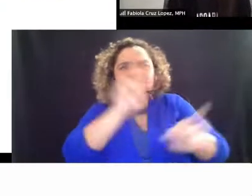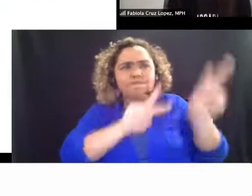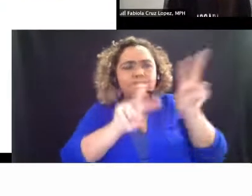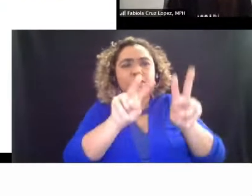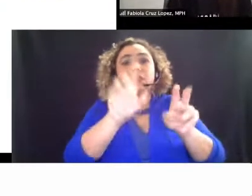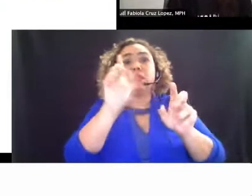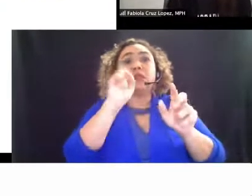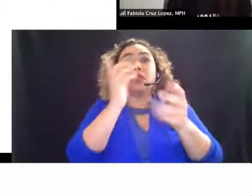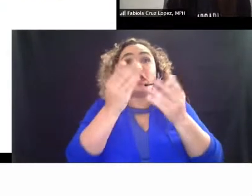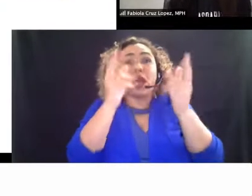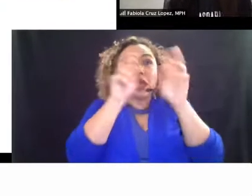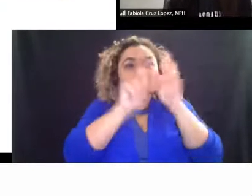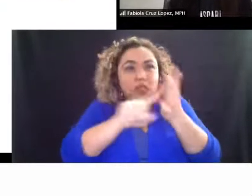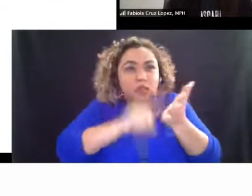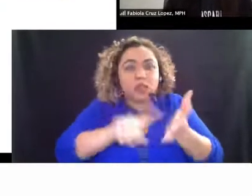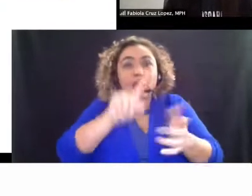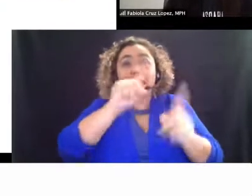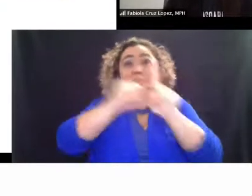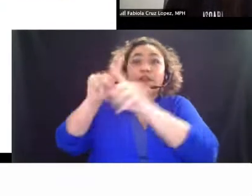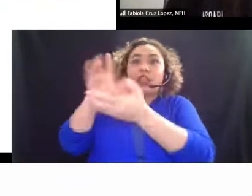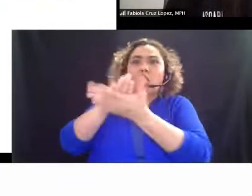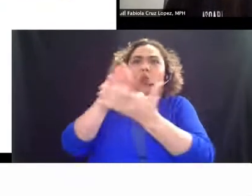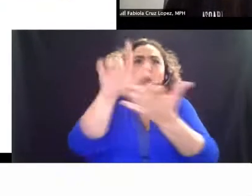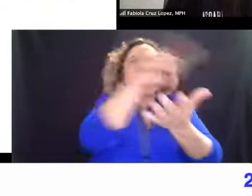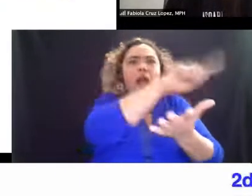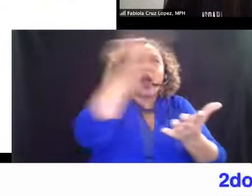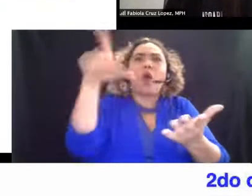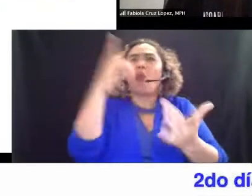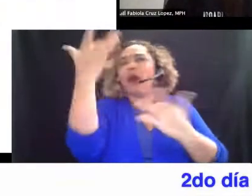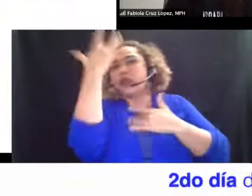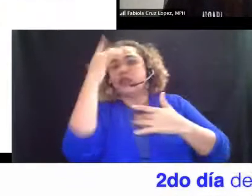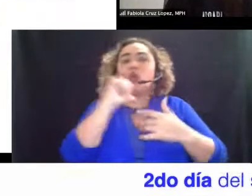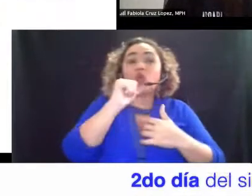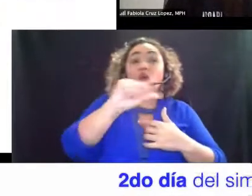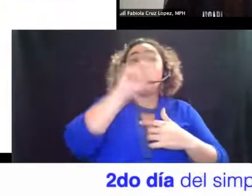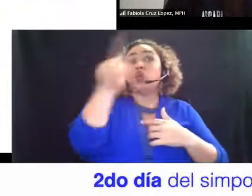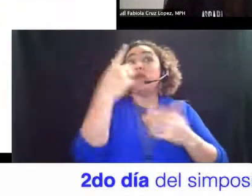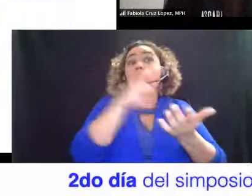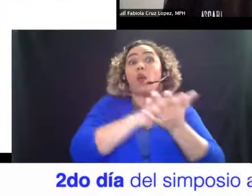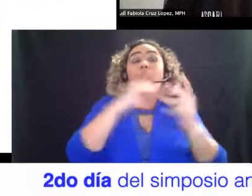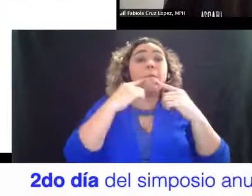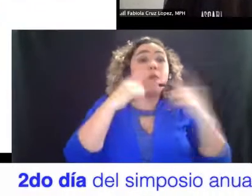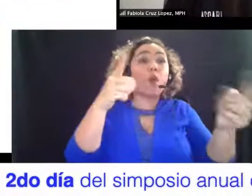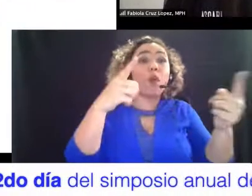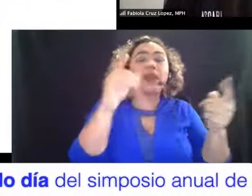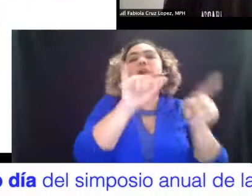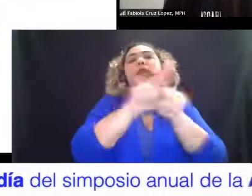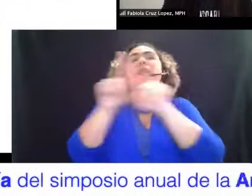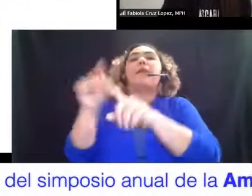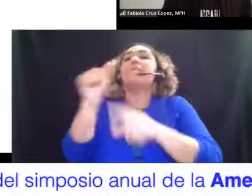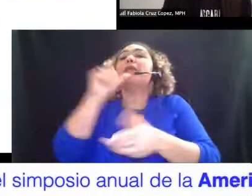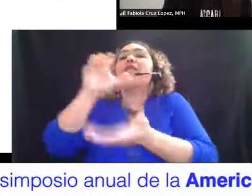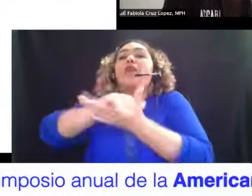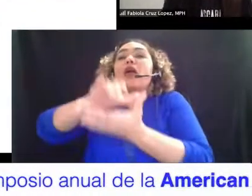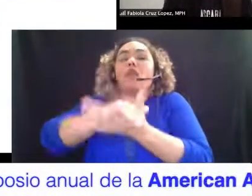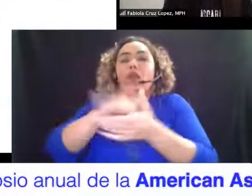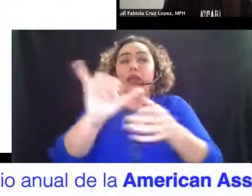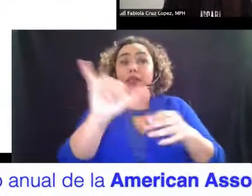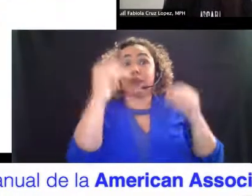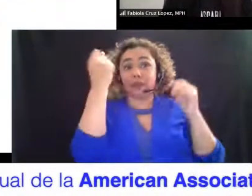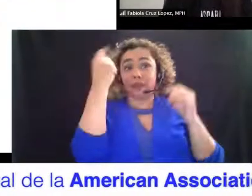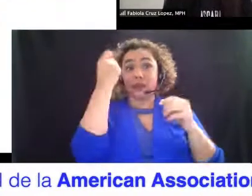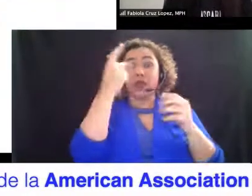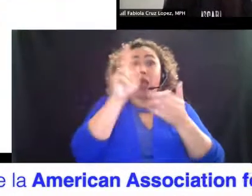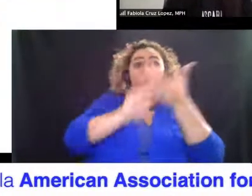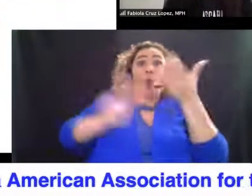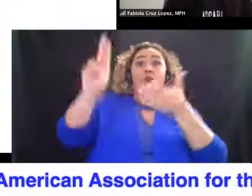realizar cernimiento en las distintas escuelas de nuestro país, no tan solo públicas, sino también privadas. Incluso ya hay